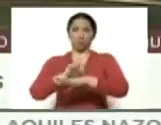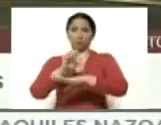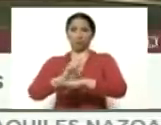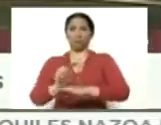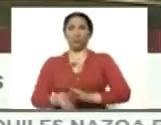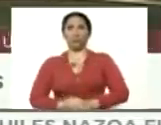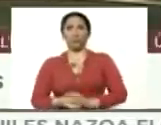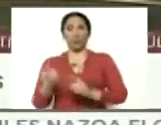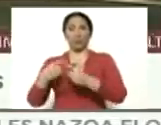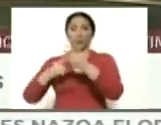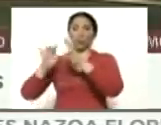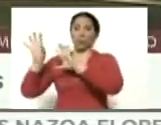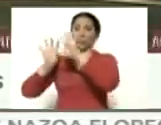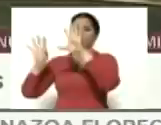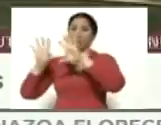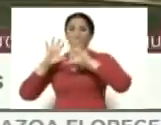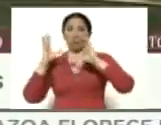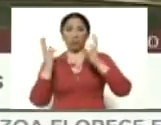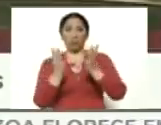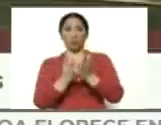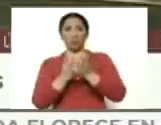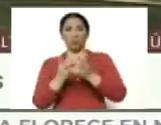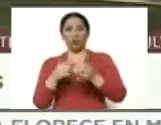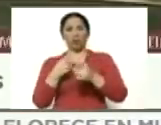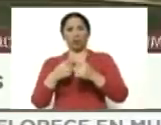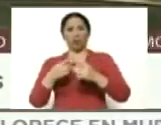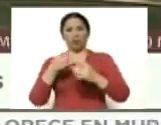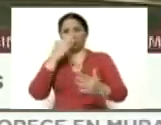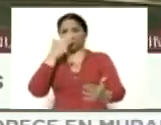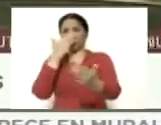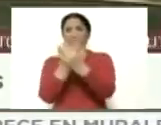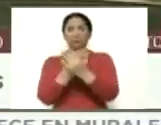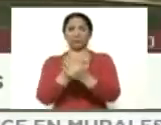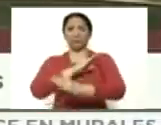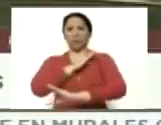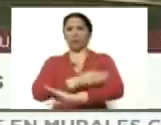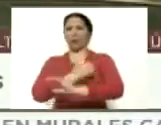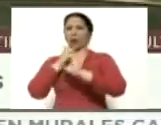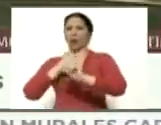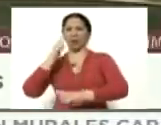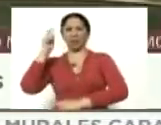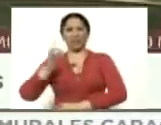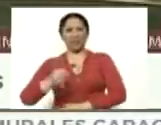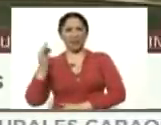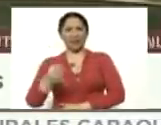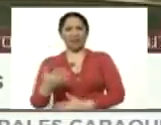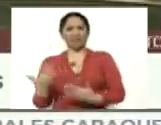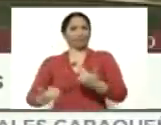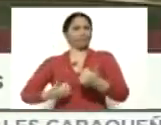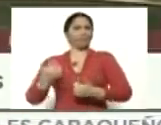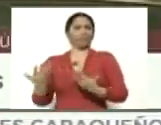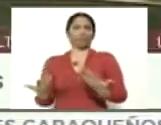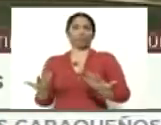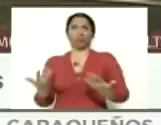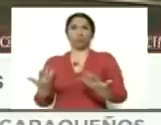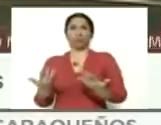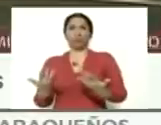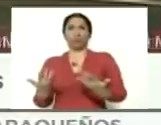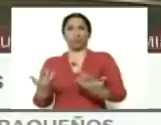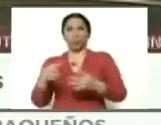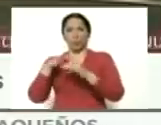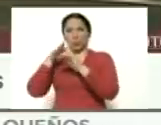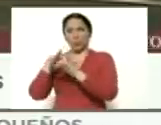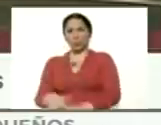y en otras partes del mundo, pues se encontraron con la dura realidad. Y la dura realidad es la presencia de